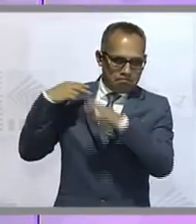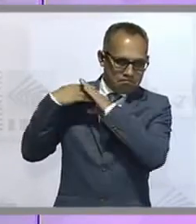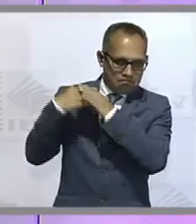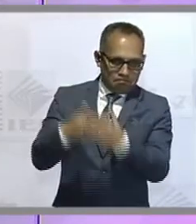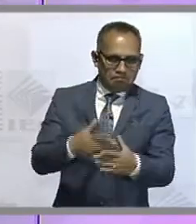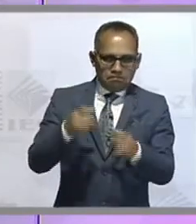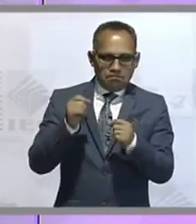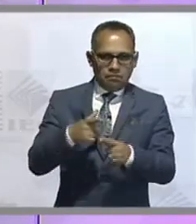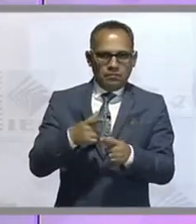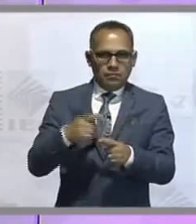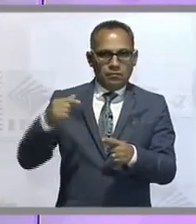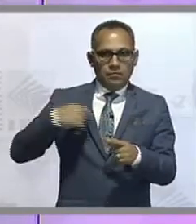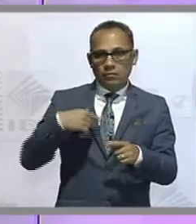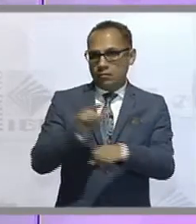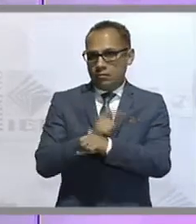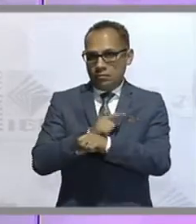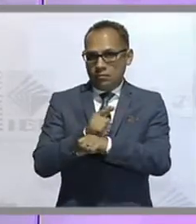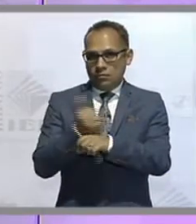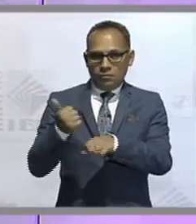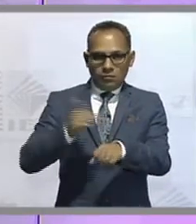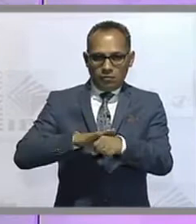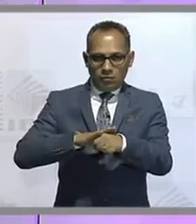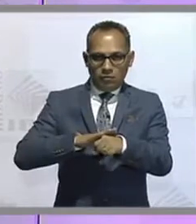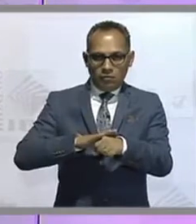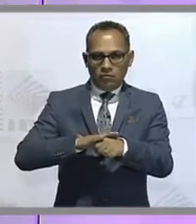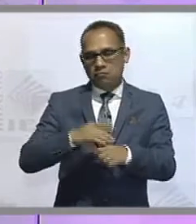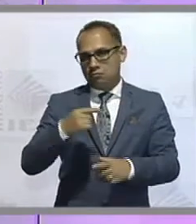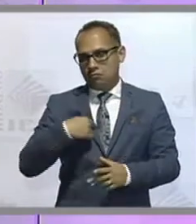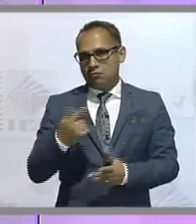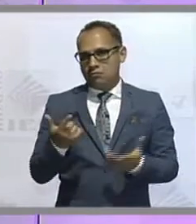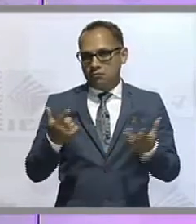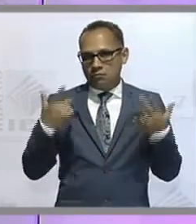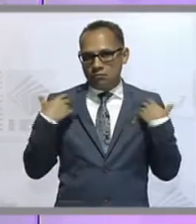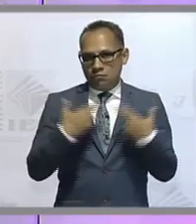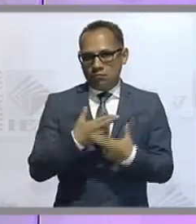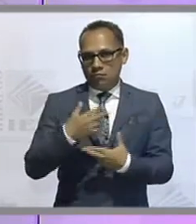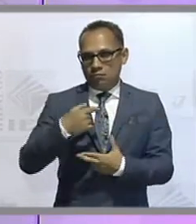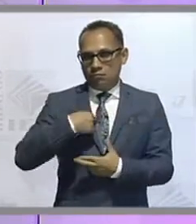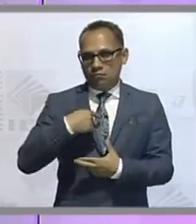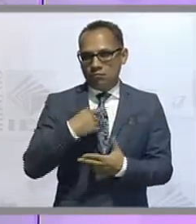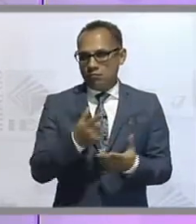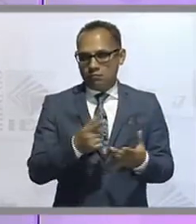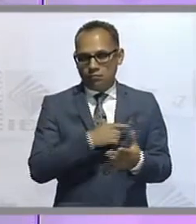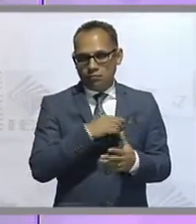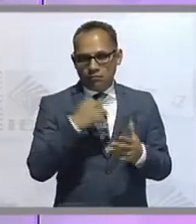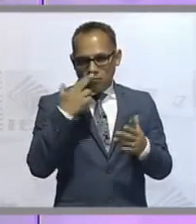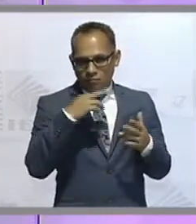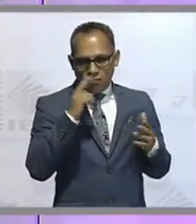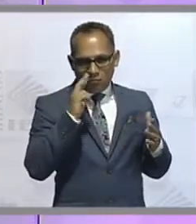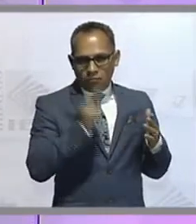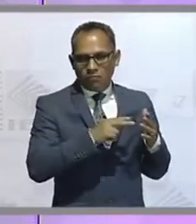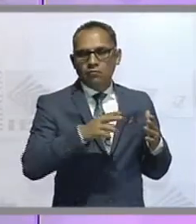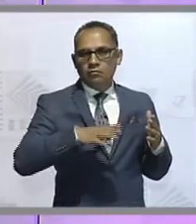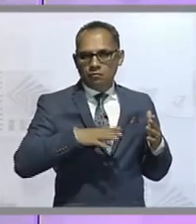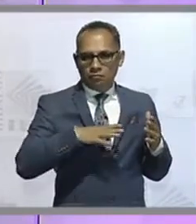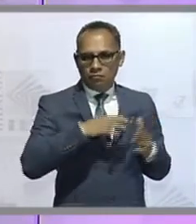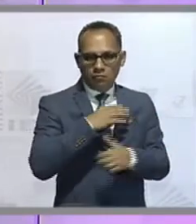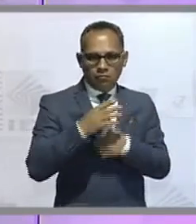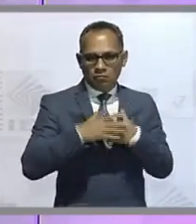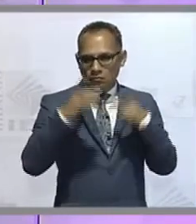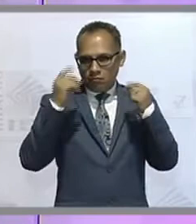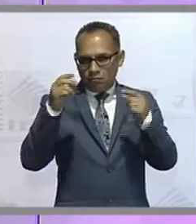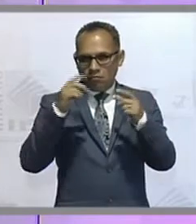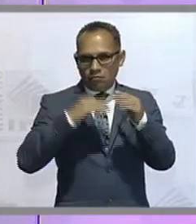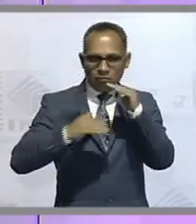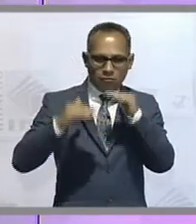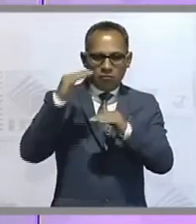administración soy de maestro en gobierno y gestión local con un posgrado en administración pública me he desempeñado